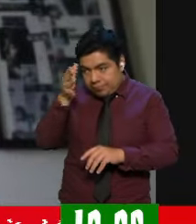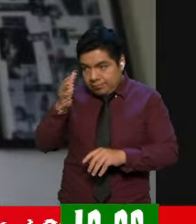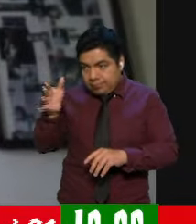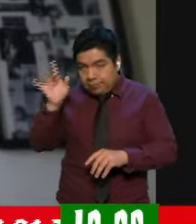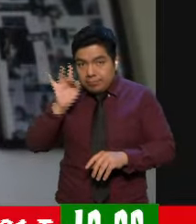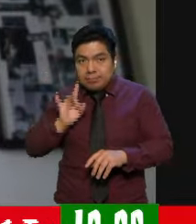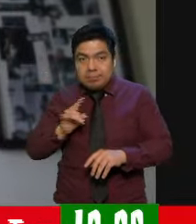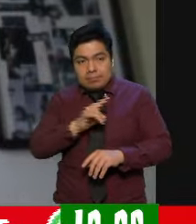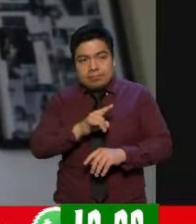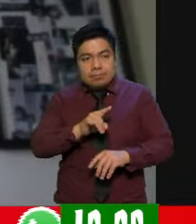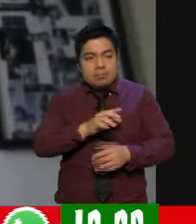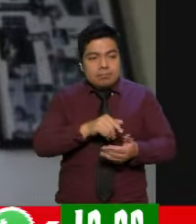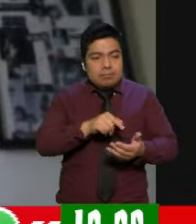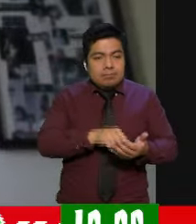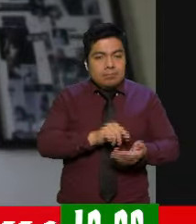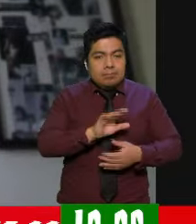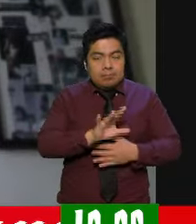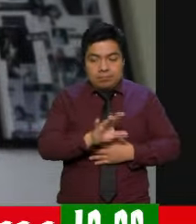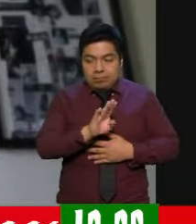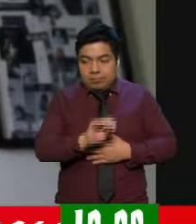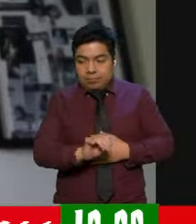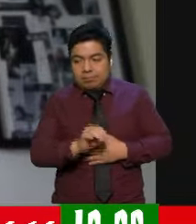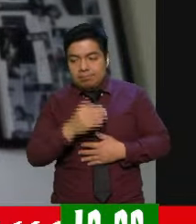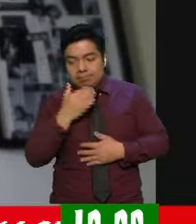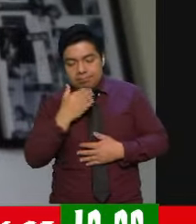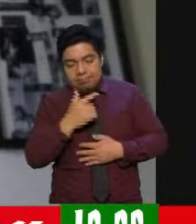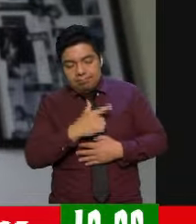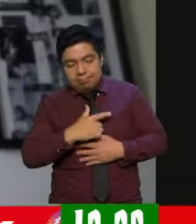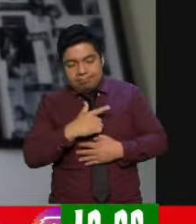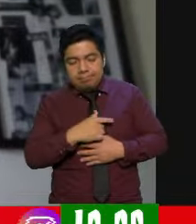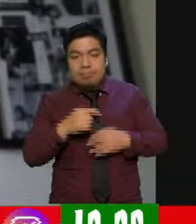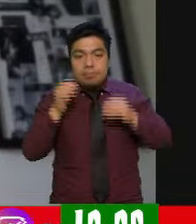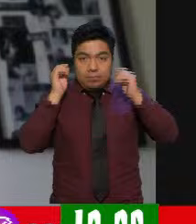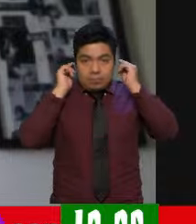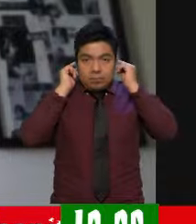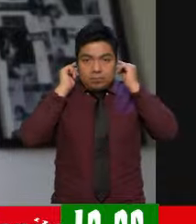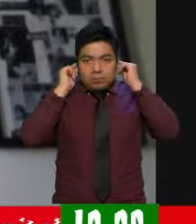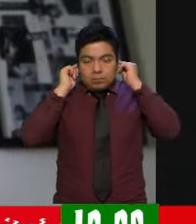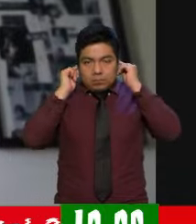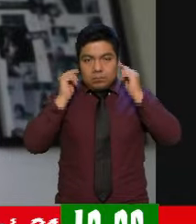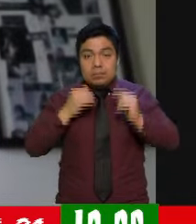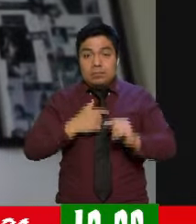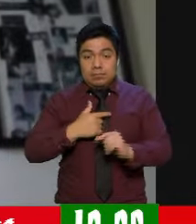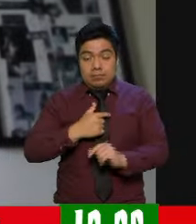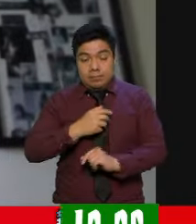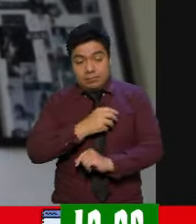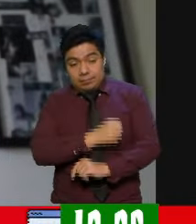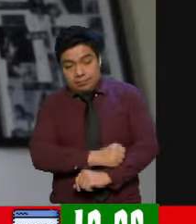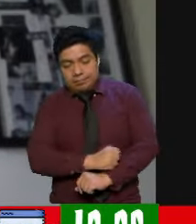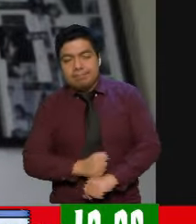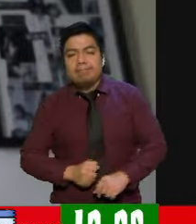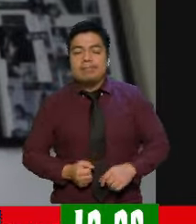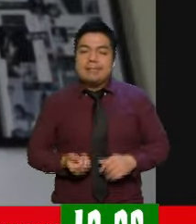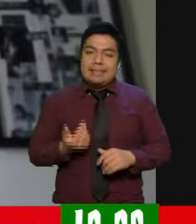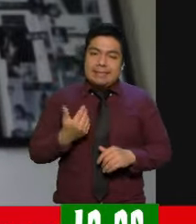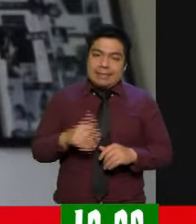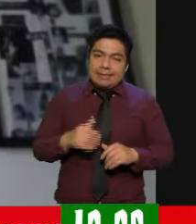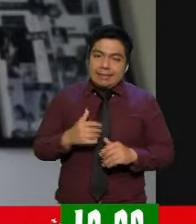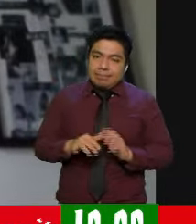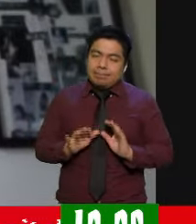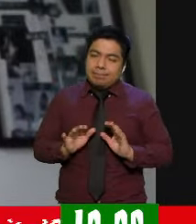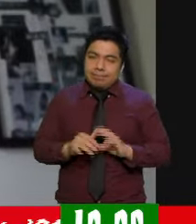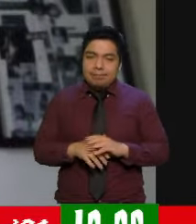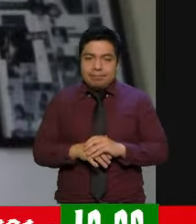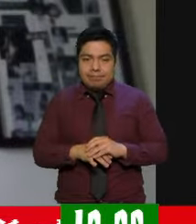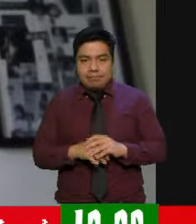Espacio 59 y ahí echábamos el relajo usted, señora. Y a mí me encantaba, pero fíjate que yo sí tengo que escribir